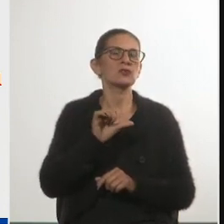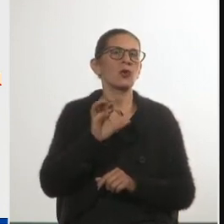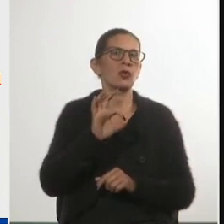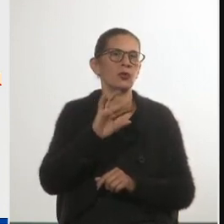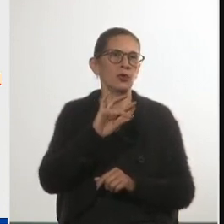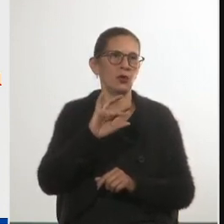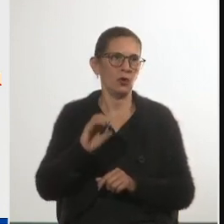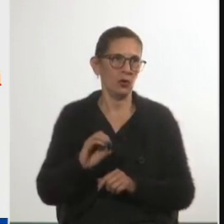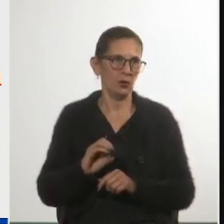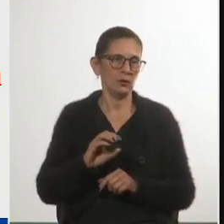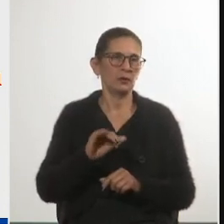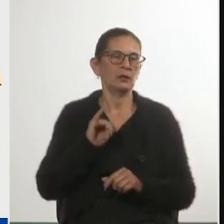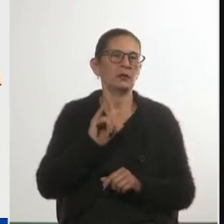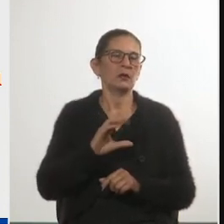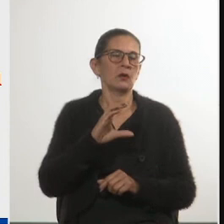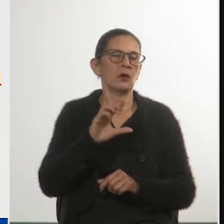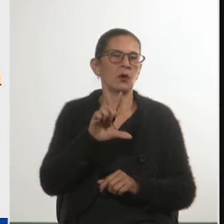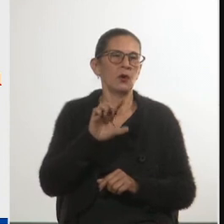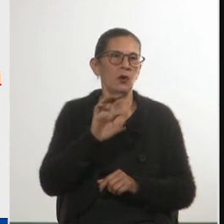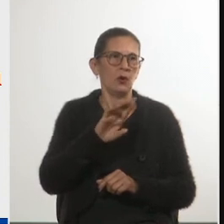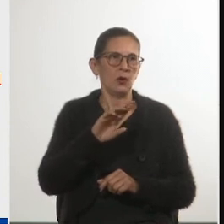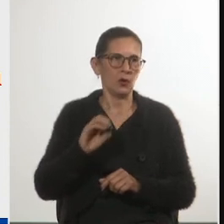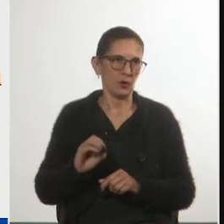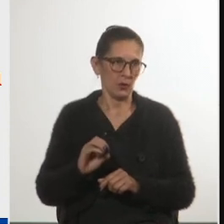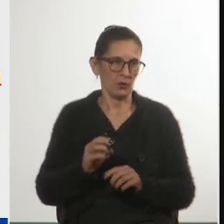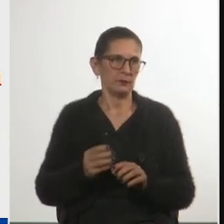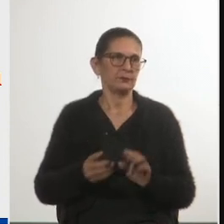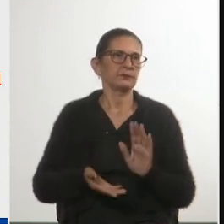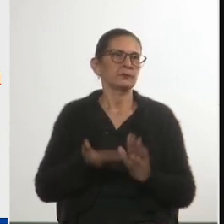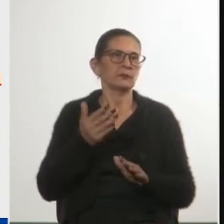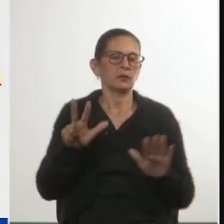en el agua para consumo humano, norma UNIT